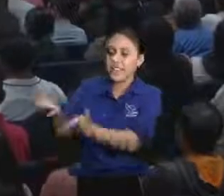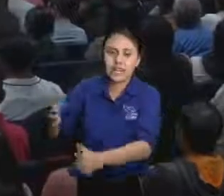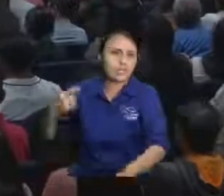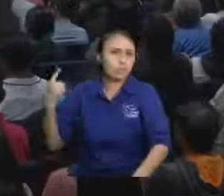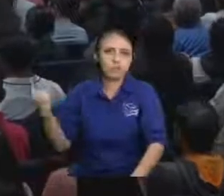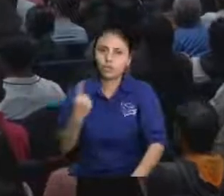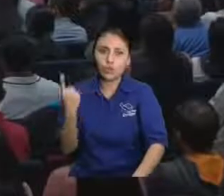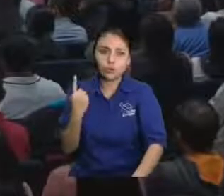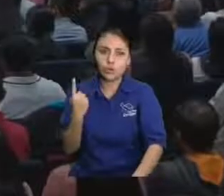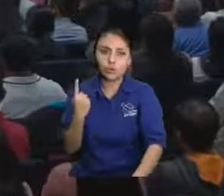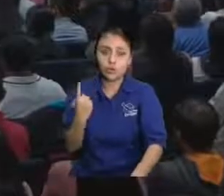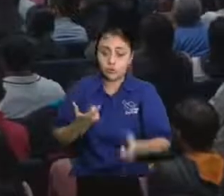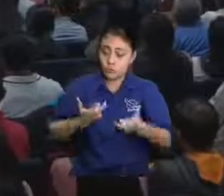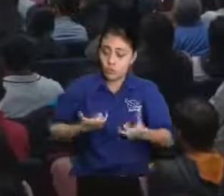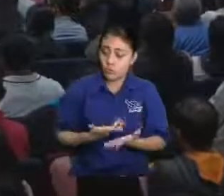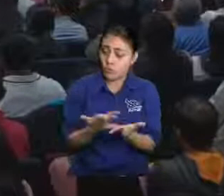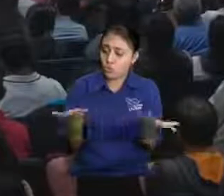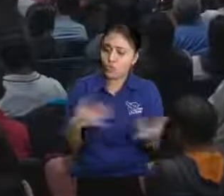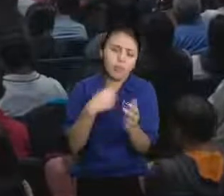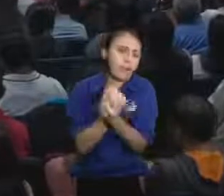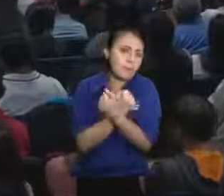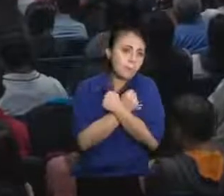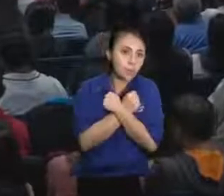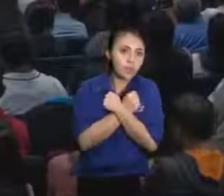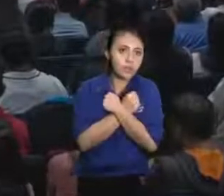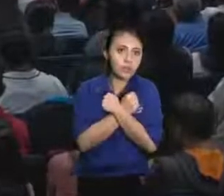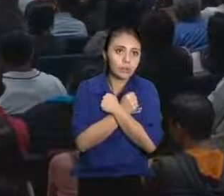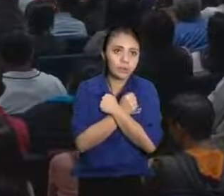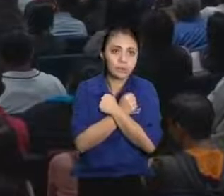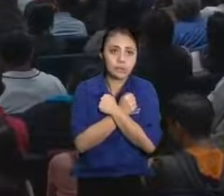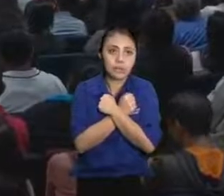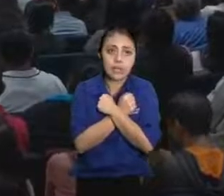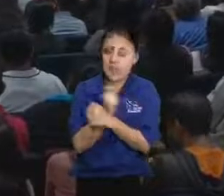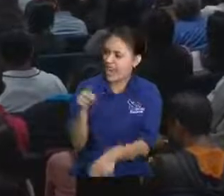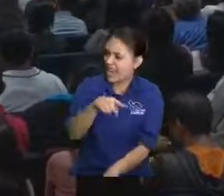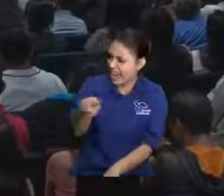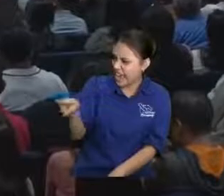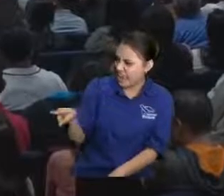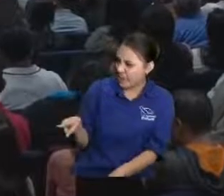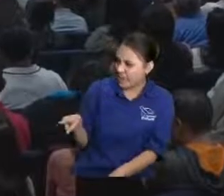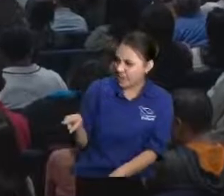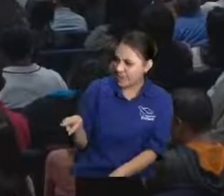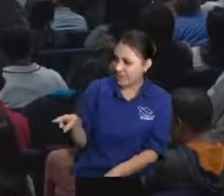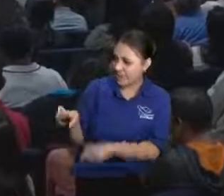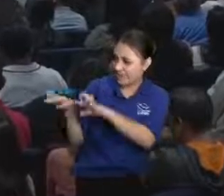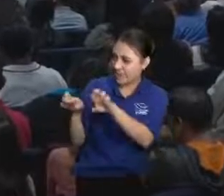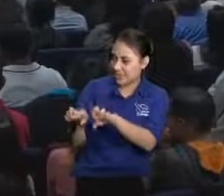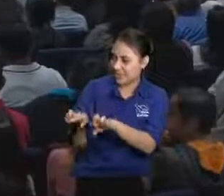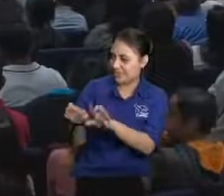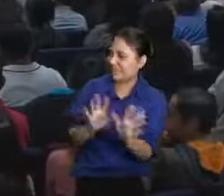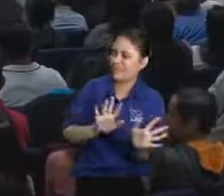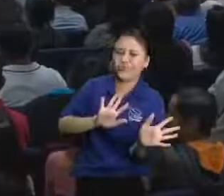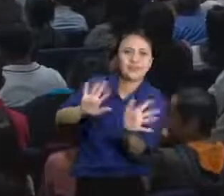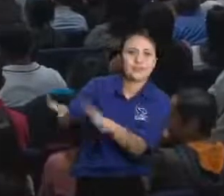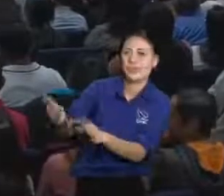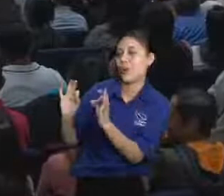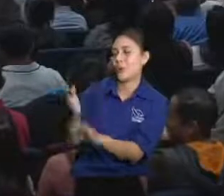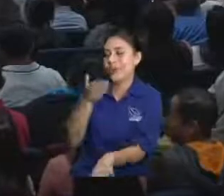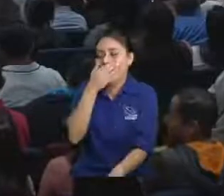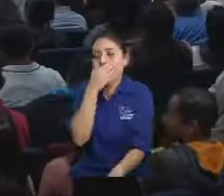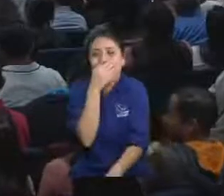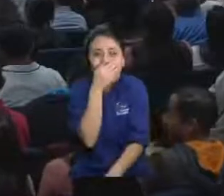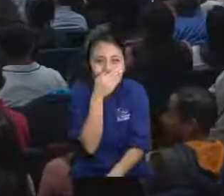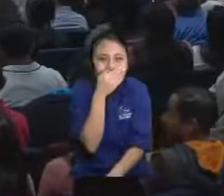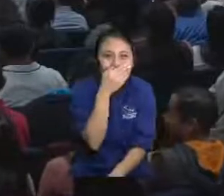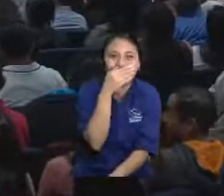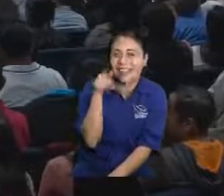amor, de cierto lo menospreciarían, despreciarían o se burlarían. Eso dice